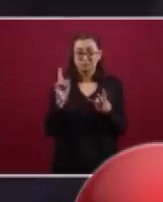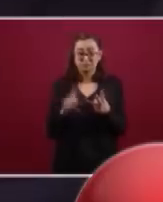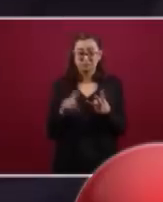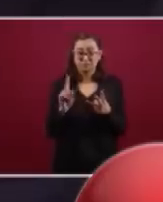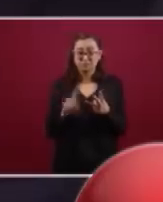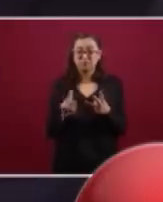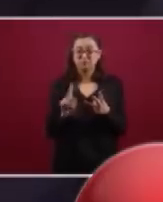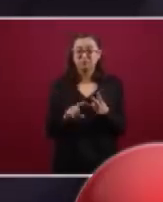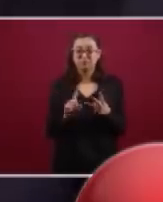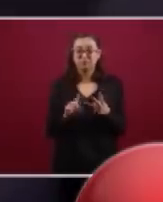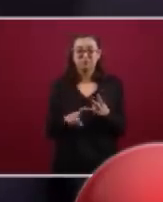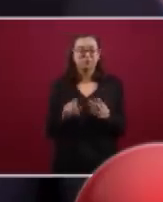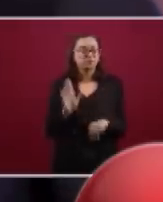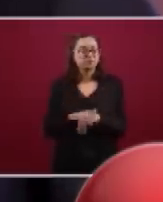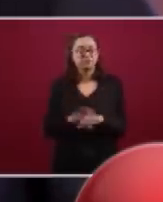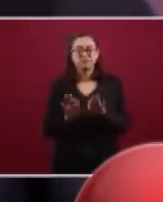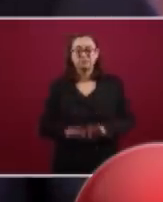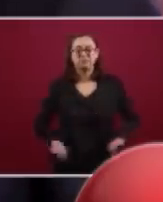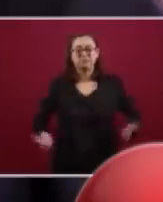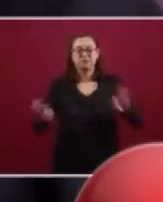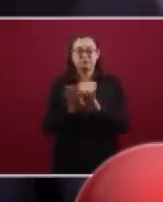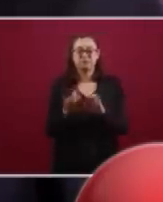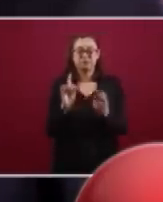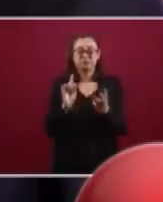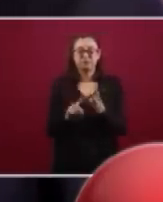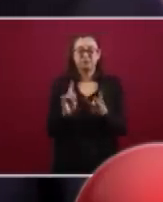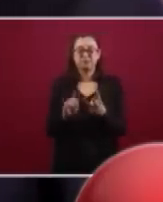tercero, que es muy importante,